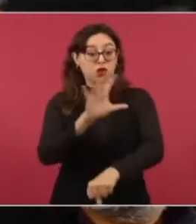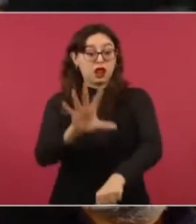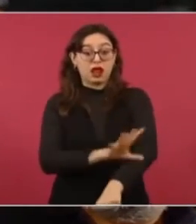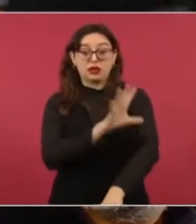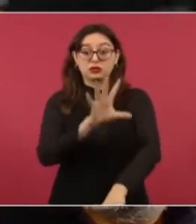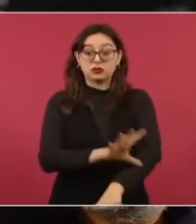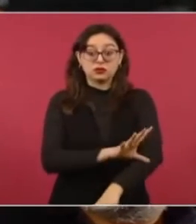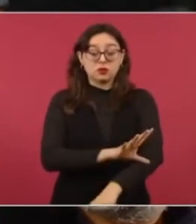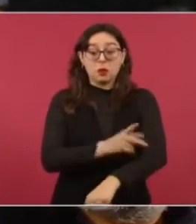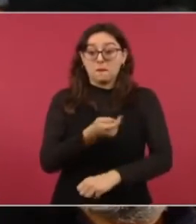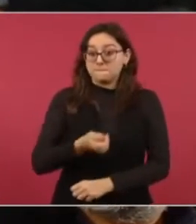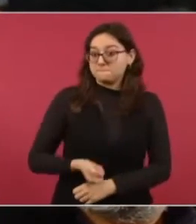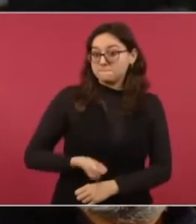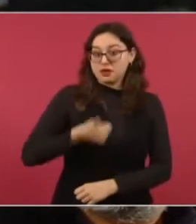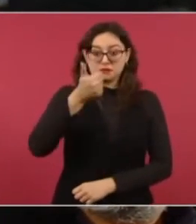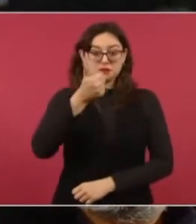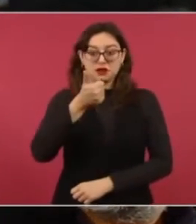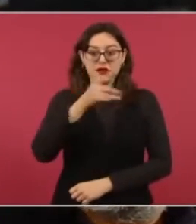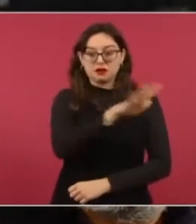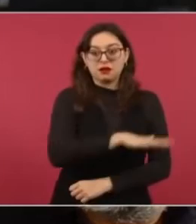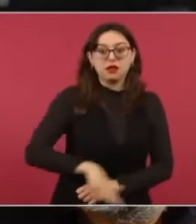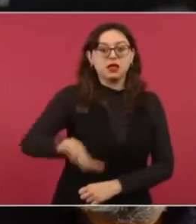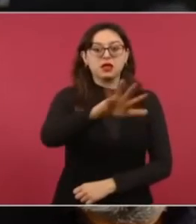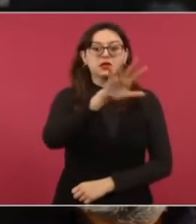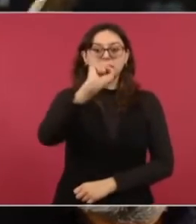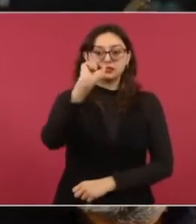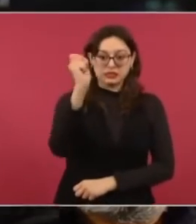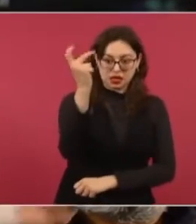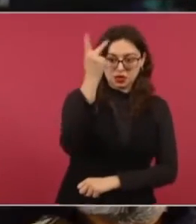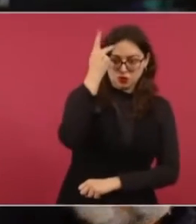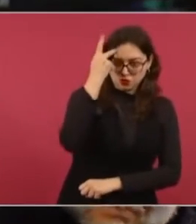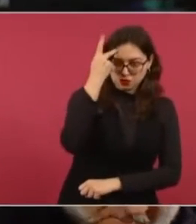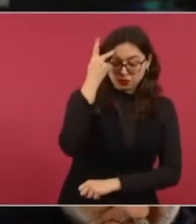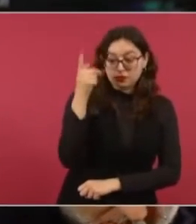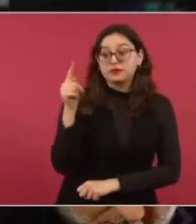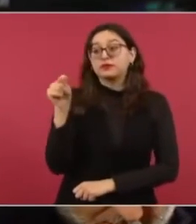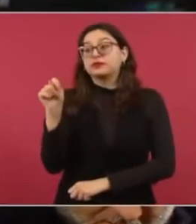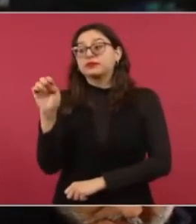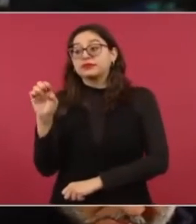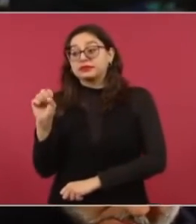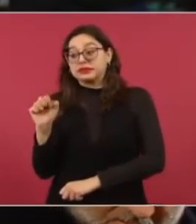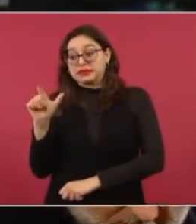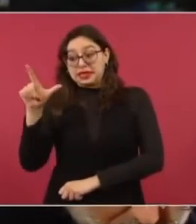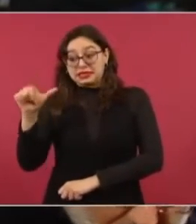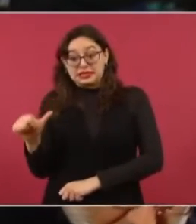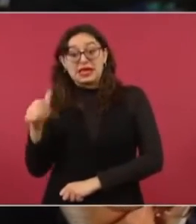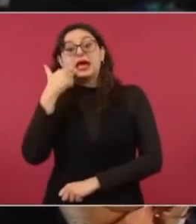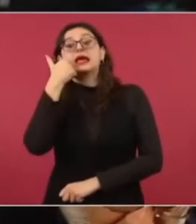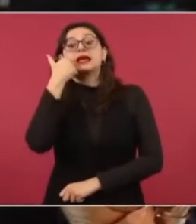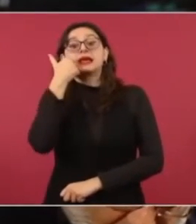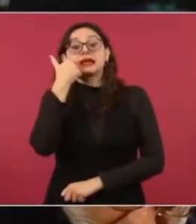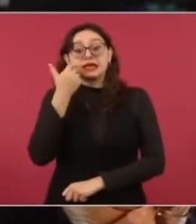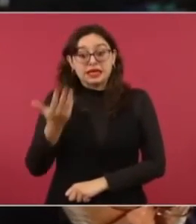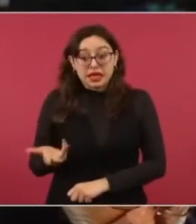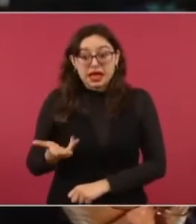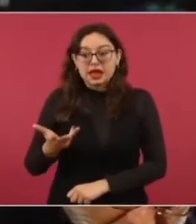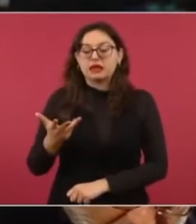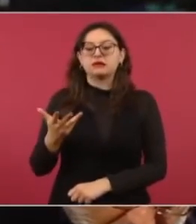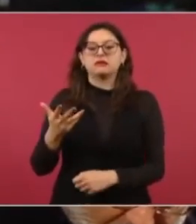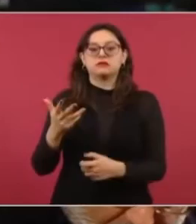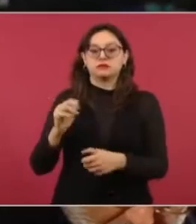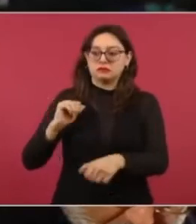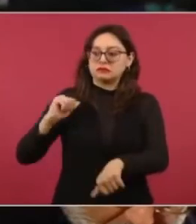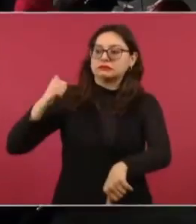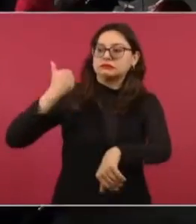la posibilidad de abrir instalaciones en México. Están los parques industriales en el Istmo de Tehuantepec, en Oaxaca.